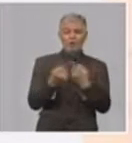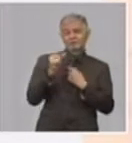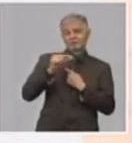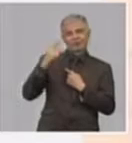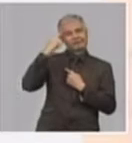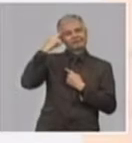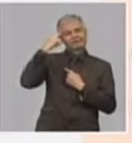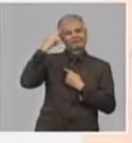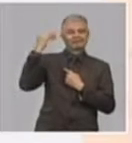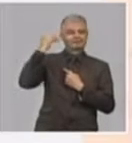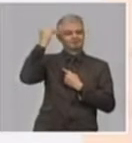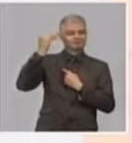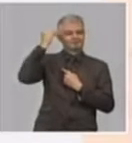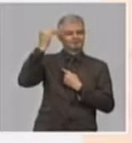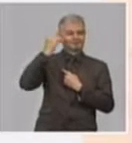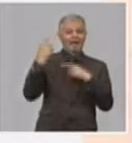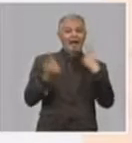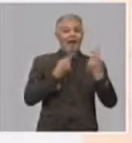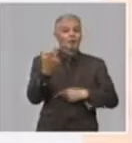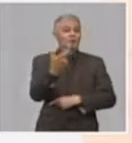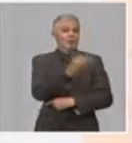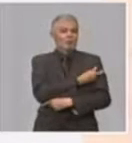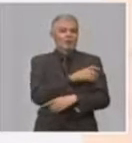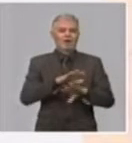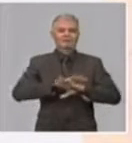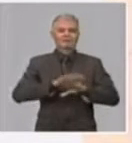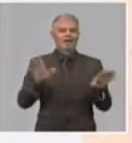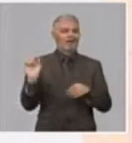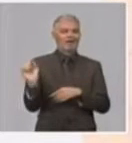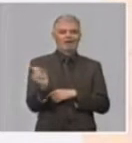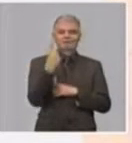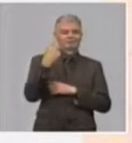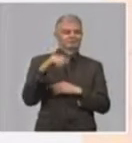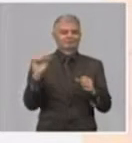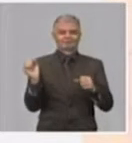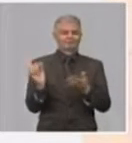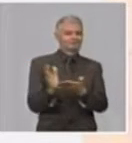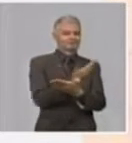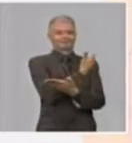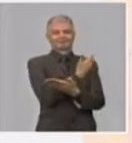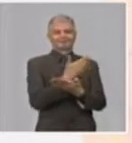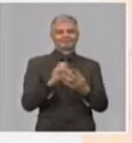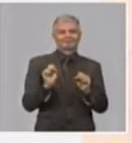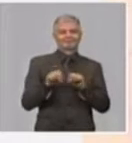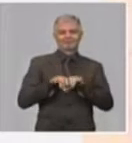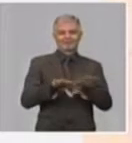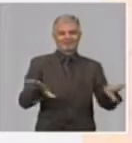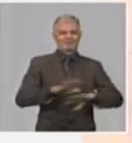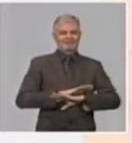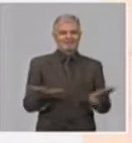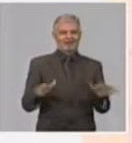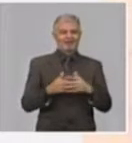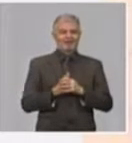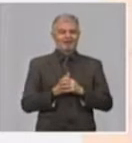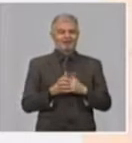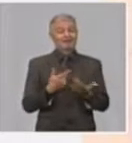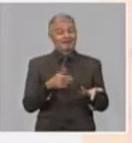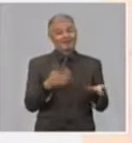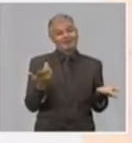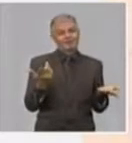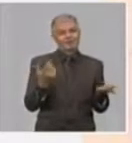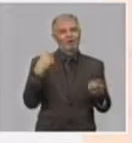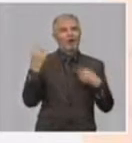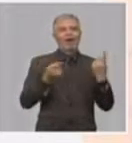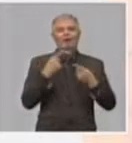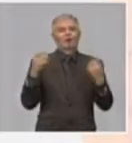vacuna específica que pueda resolver el problema de la pandemia de un solo golpe. Lamentablemente, Eso esto sería no un milagro, sería